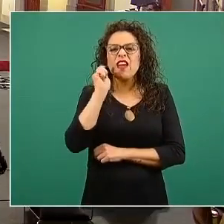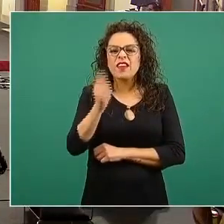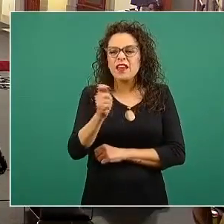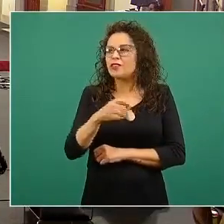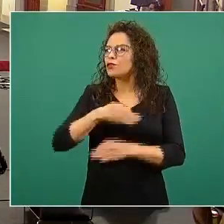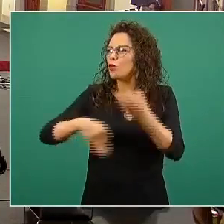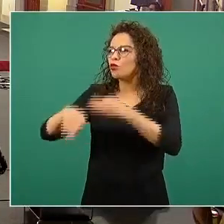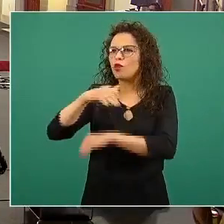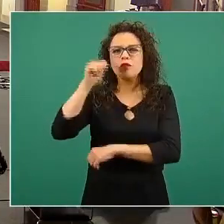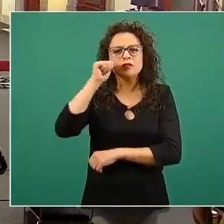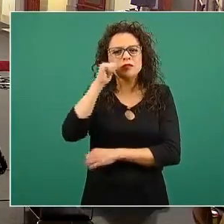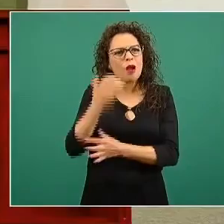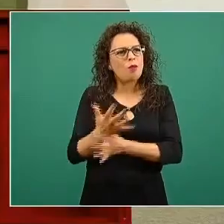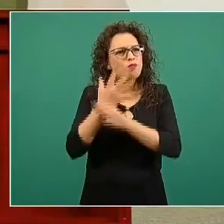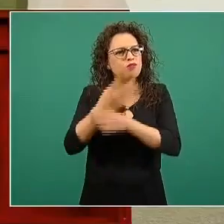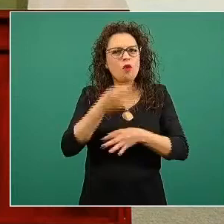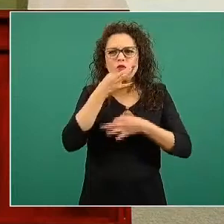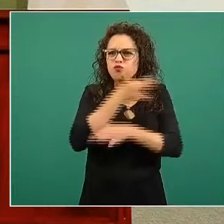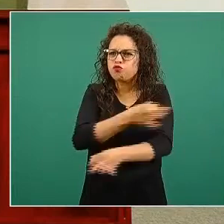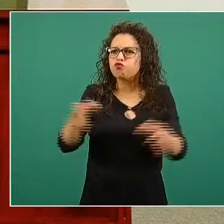Claro, con mucho gusto, de seguro son